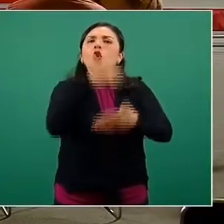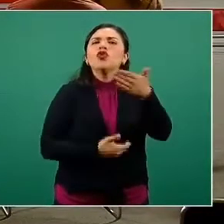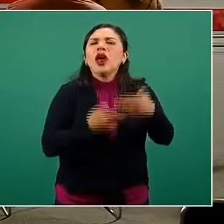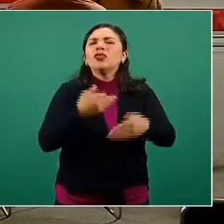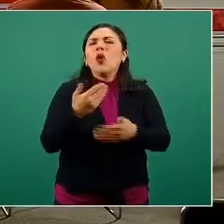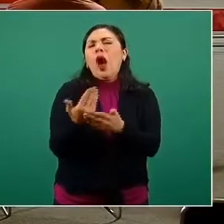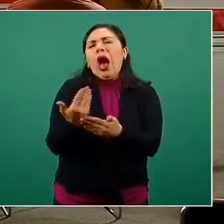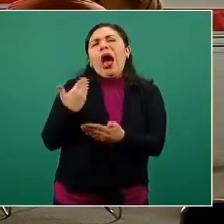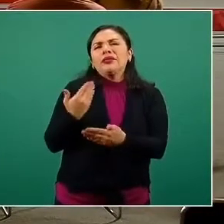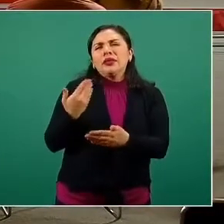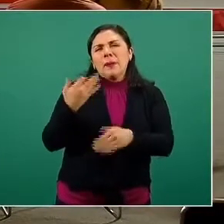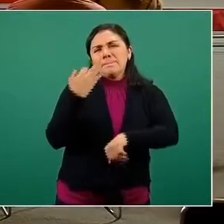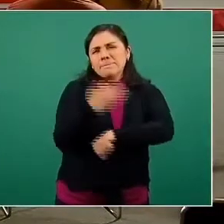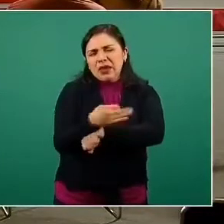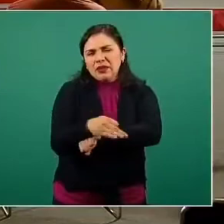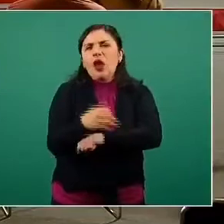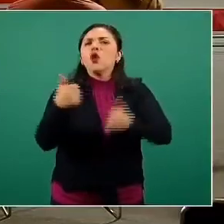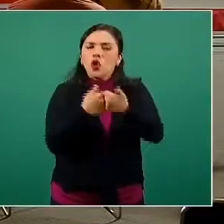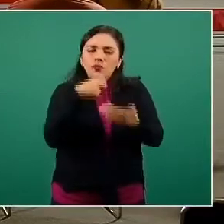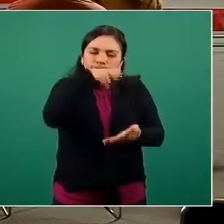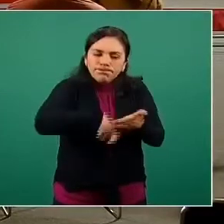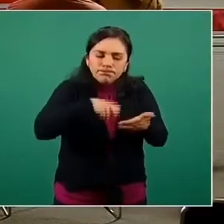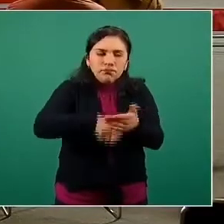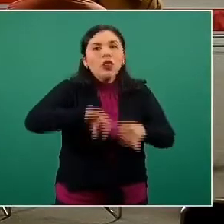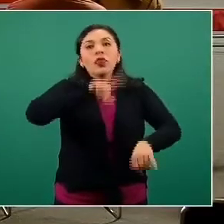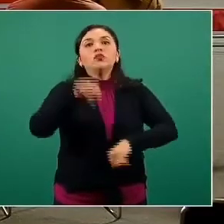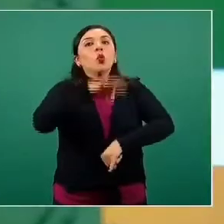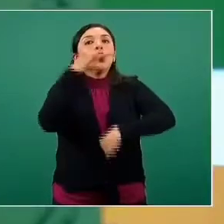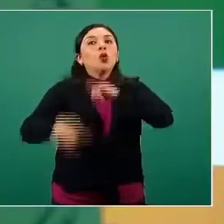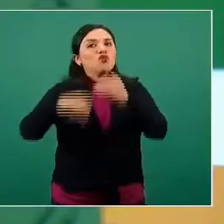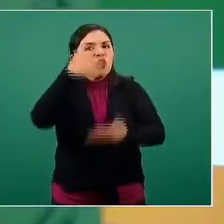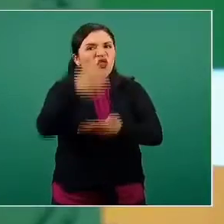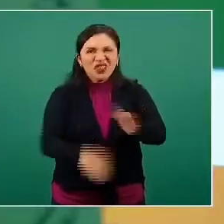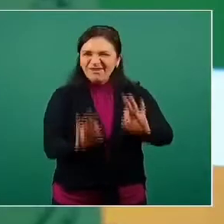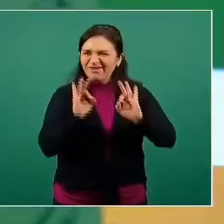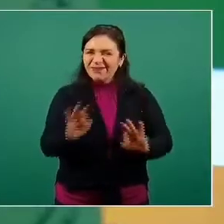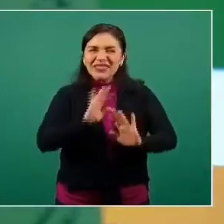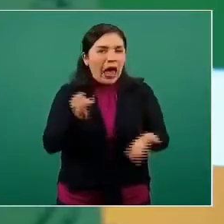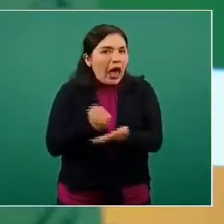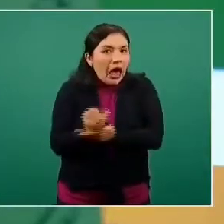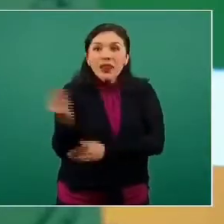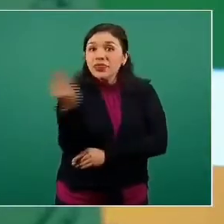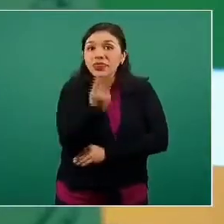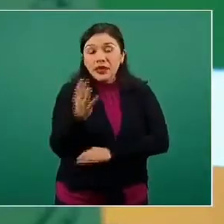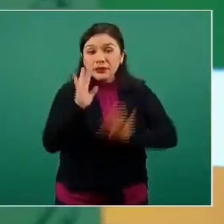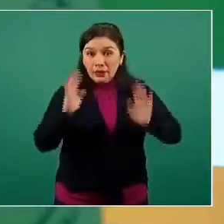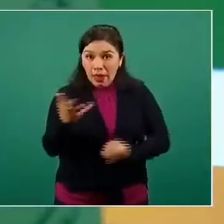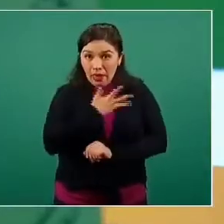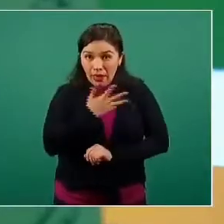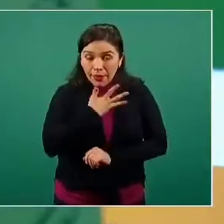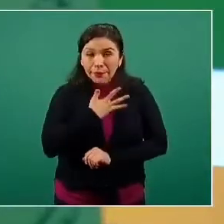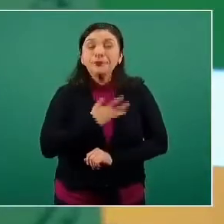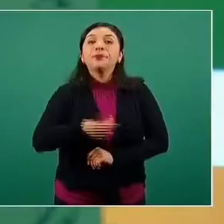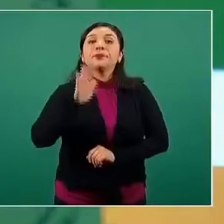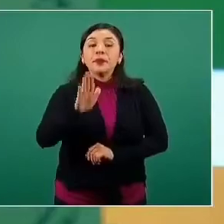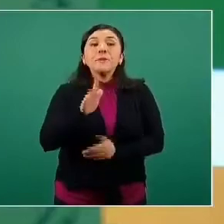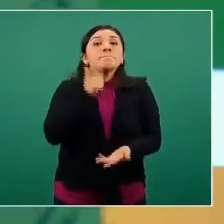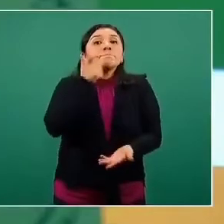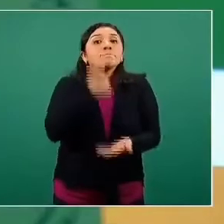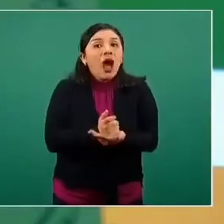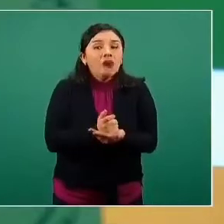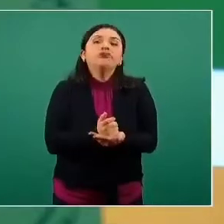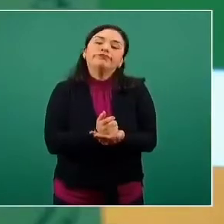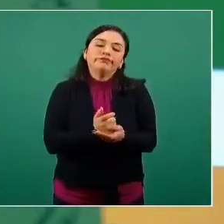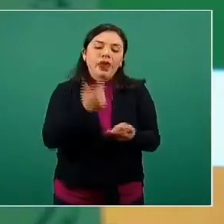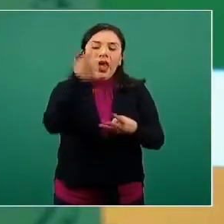hubo algunos ajustes y después el contrato definitivo. Ya son contratos definitivos los tres. Y los pagos, cada